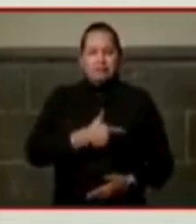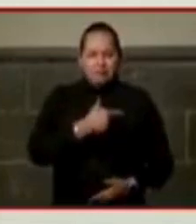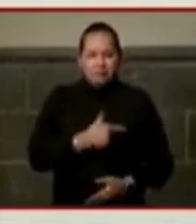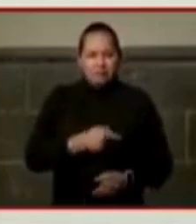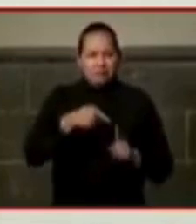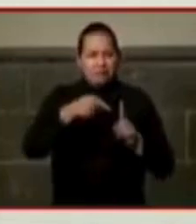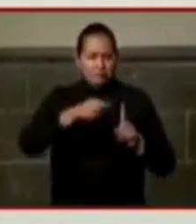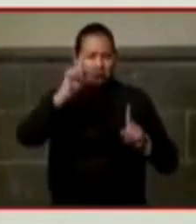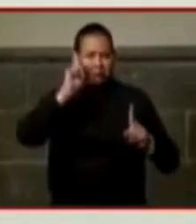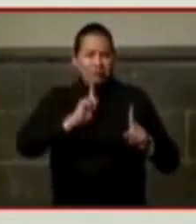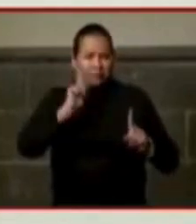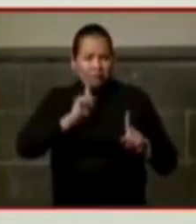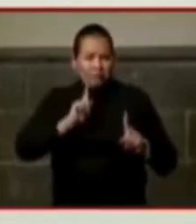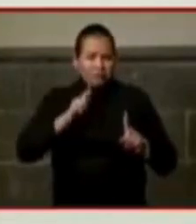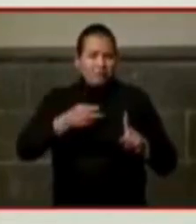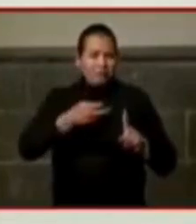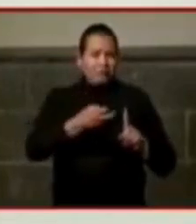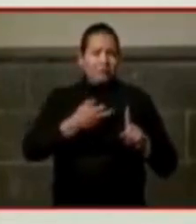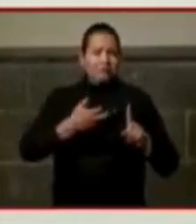mujer